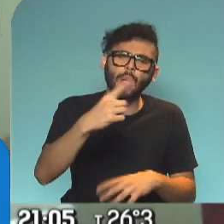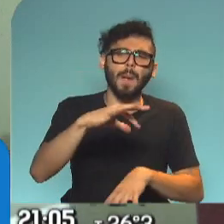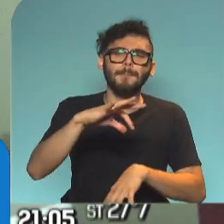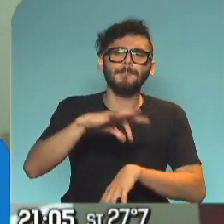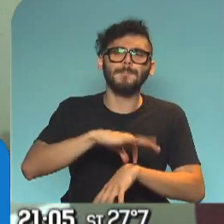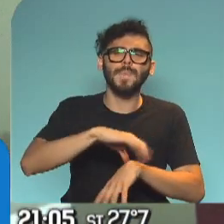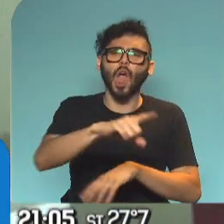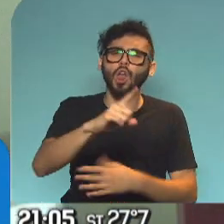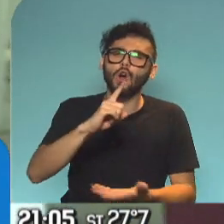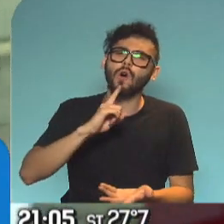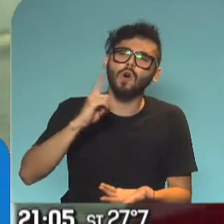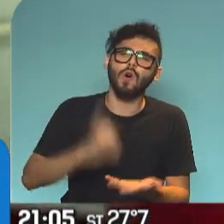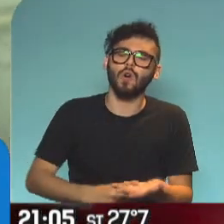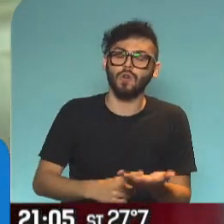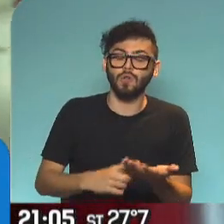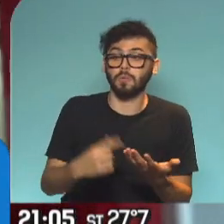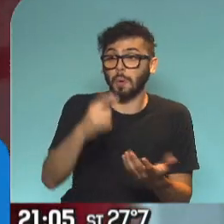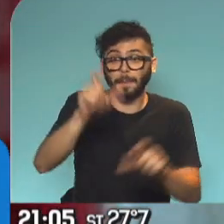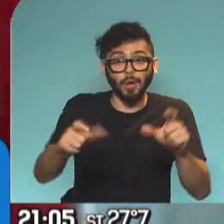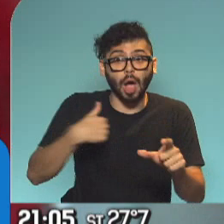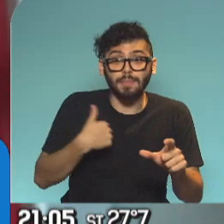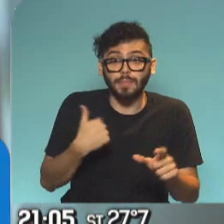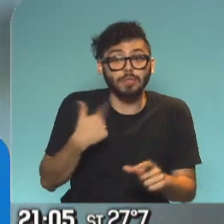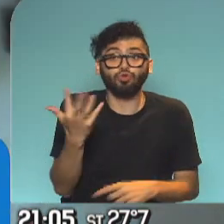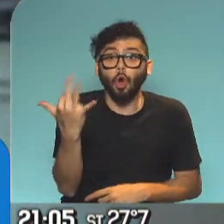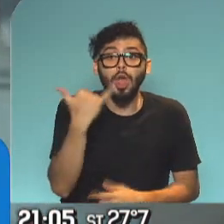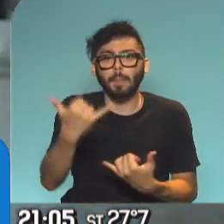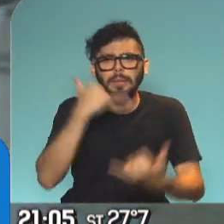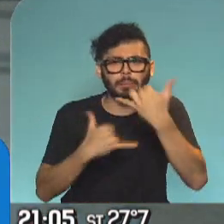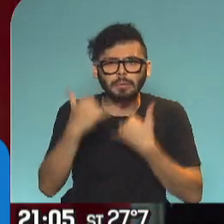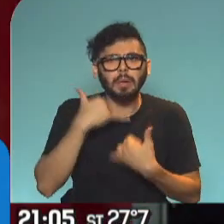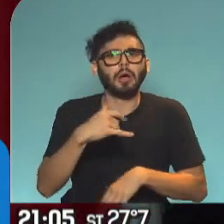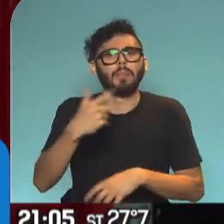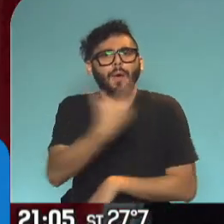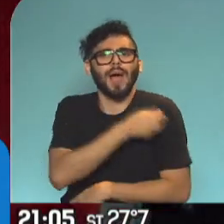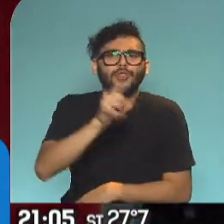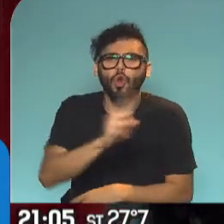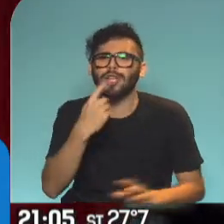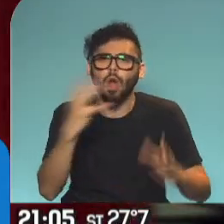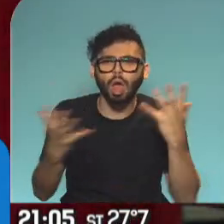correcta antes de aplicársela. Uh-huh. Yo tengo los pacientes que me llaman todos los días, me dicen, doctor, ¿me aplico la vacuna? Espere, señor,